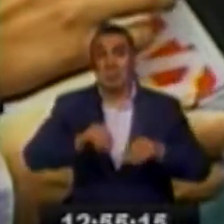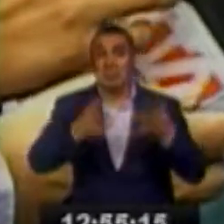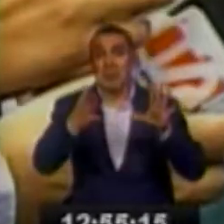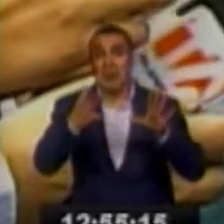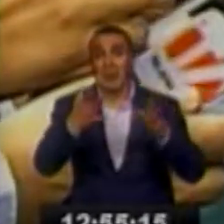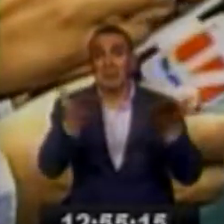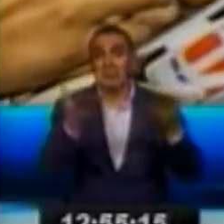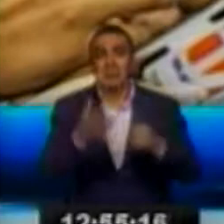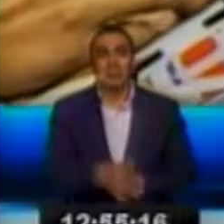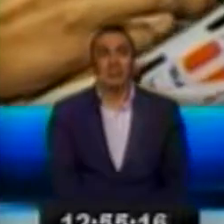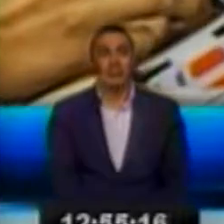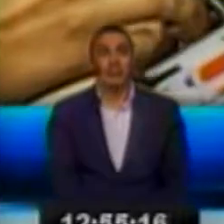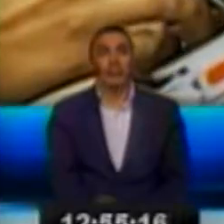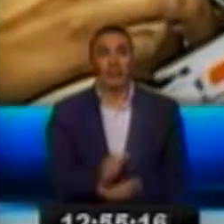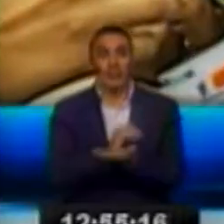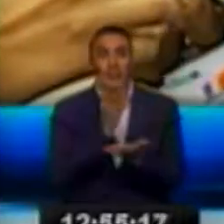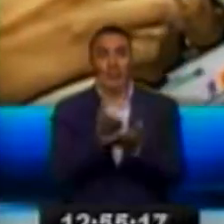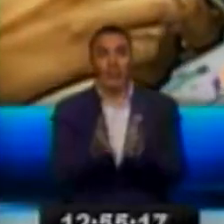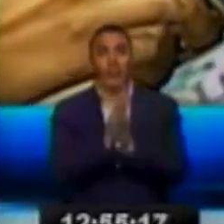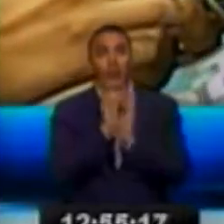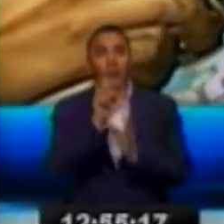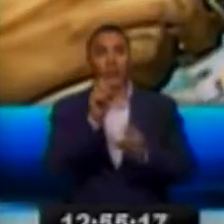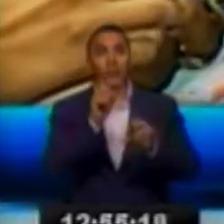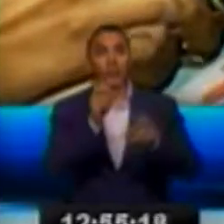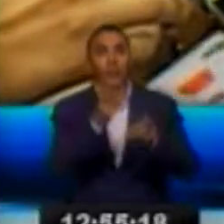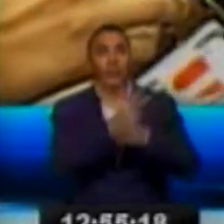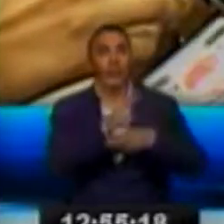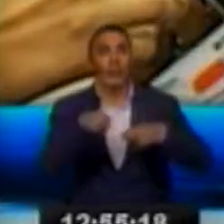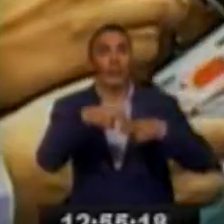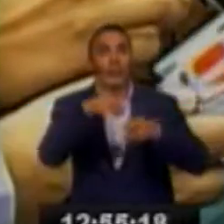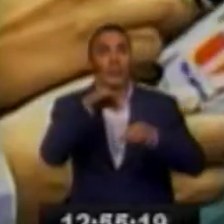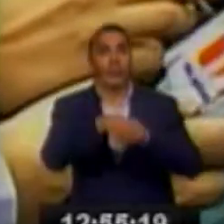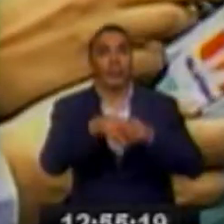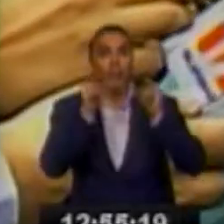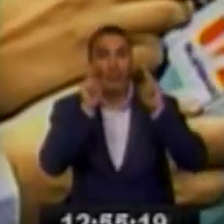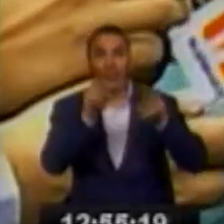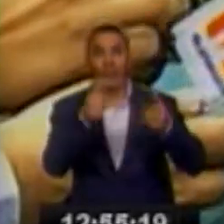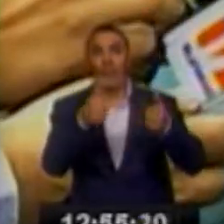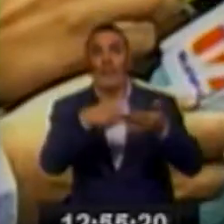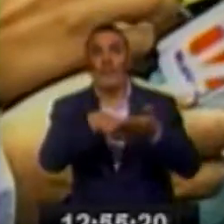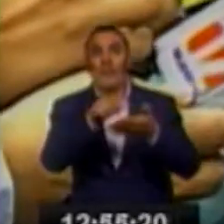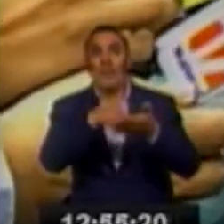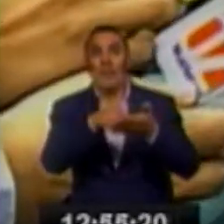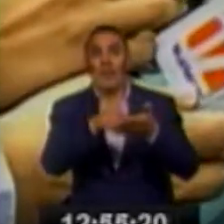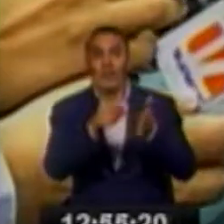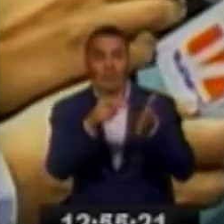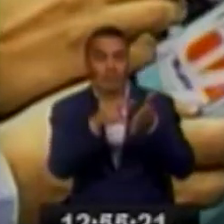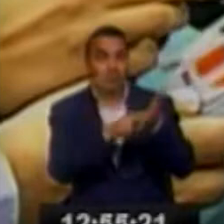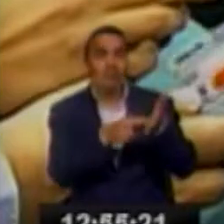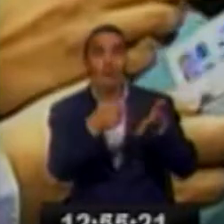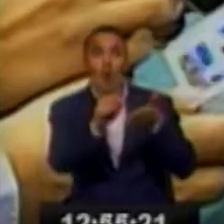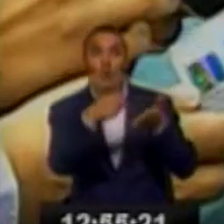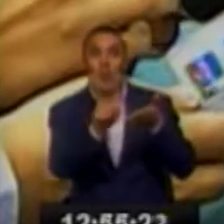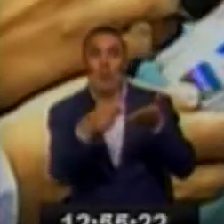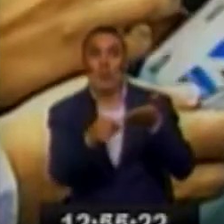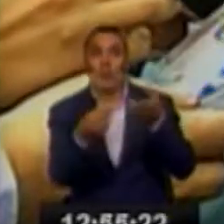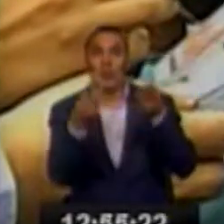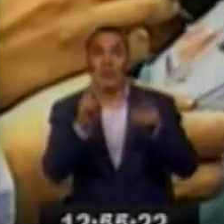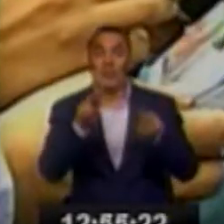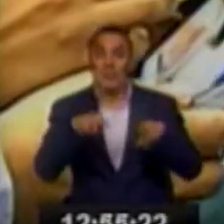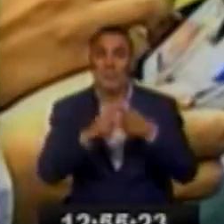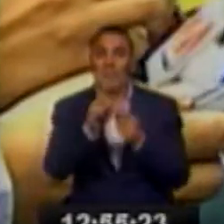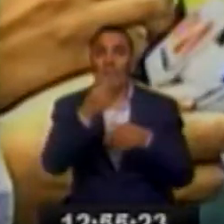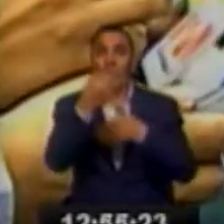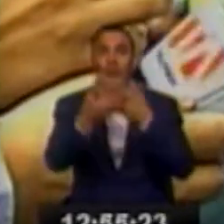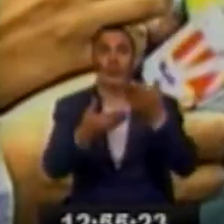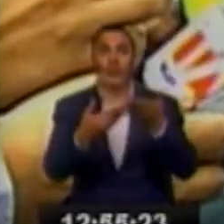tendrá que pedirle al Consejo Nacional Electoral que verifique la autenticidad de las firmas, la validez de las firmas y con eso iniciar un